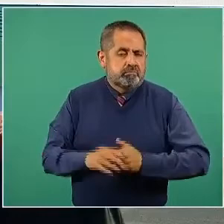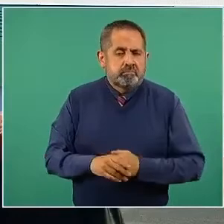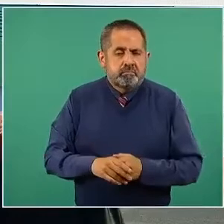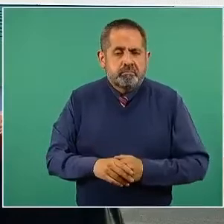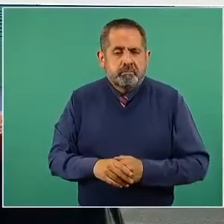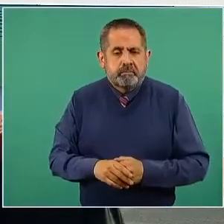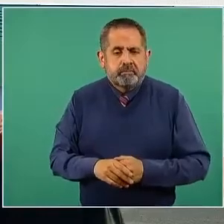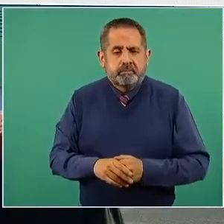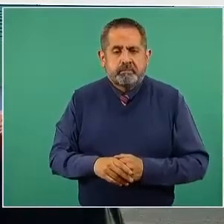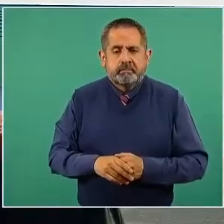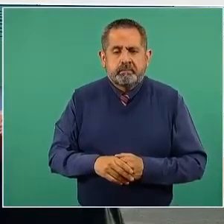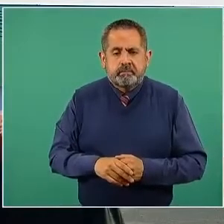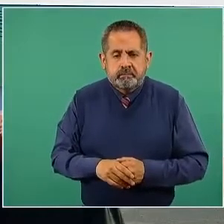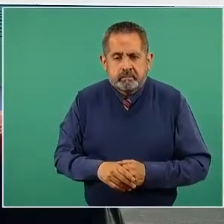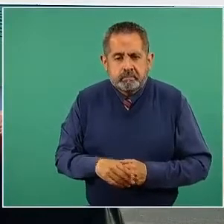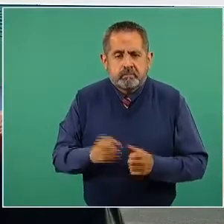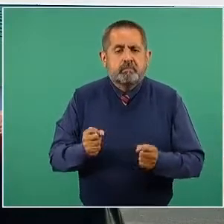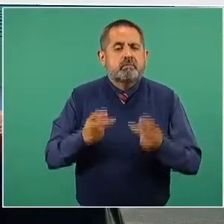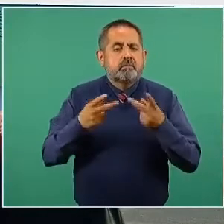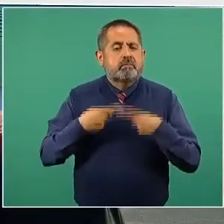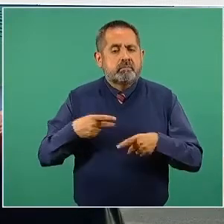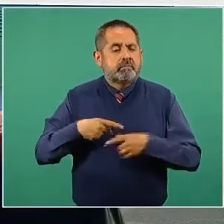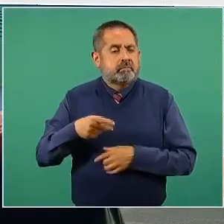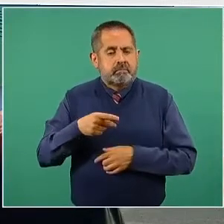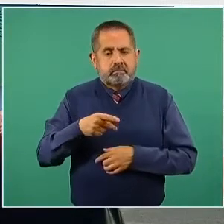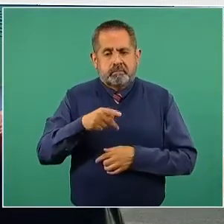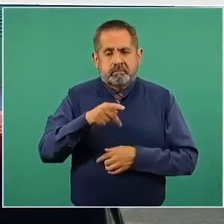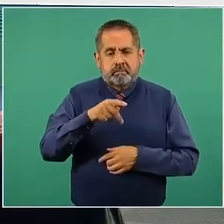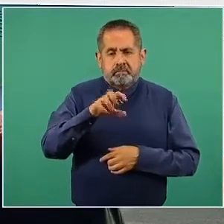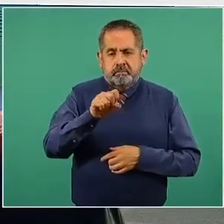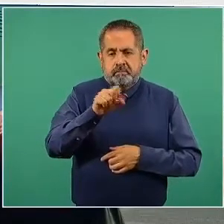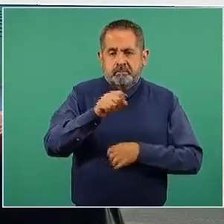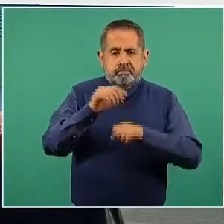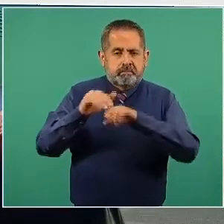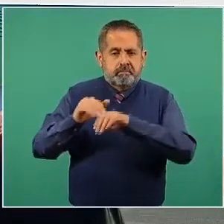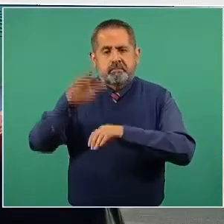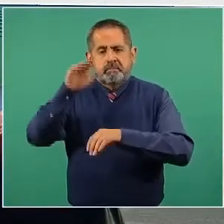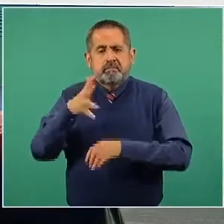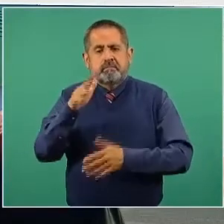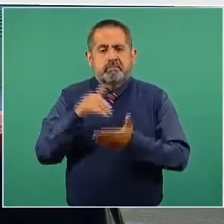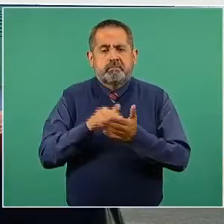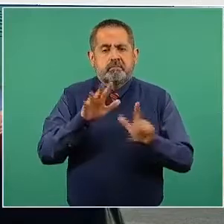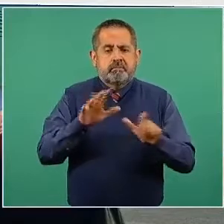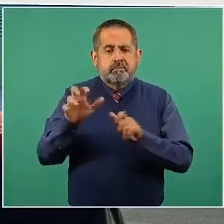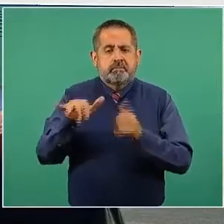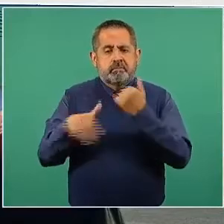y las personas adultas mayores de 60 años,